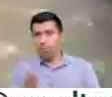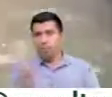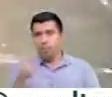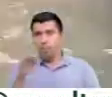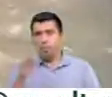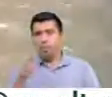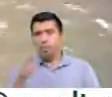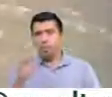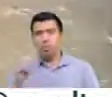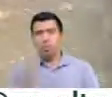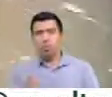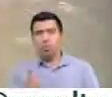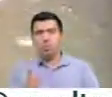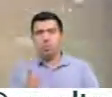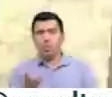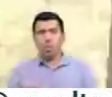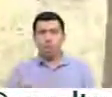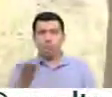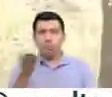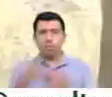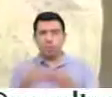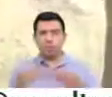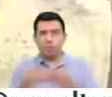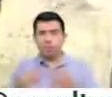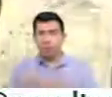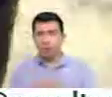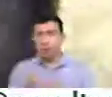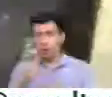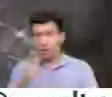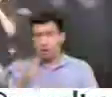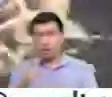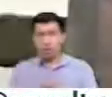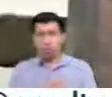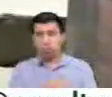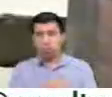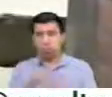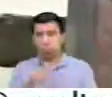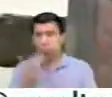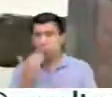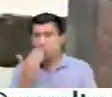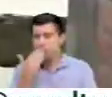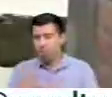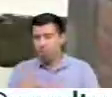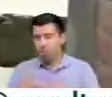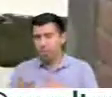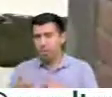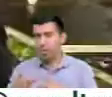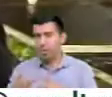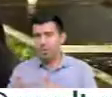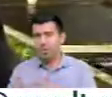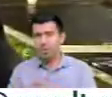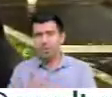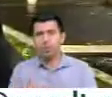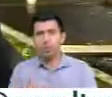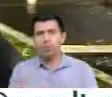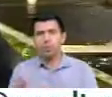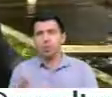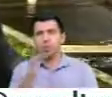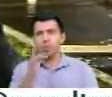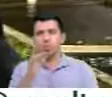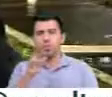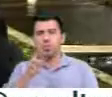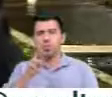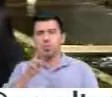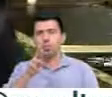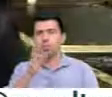Ha incrementado el costo de los insumos, especialmente de concentrados con los que se alimentan las truchas. Pues ya nos ha afectado